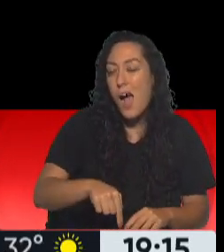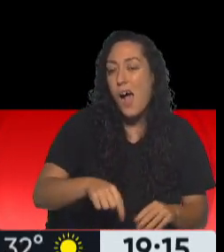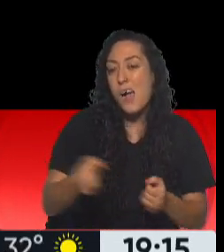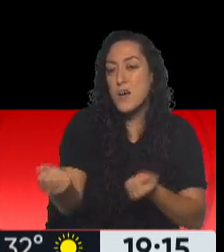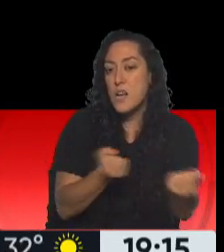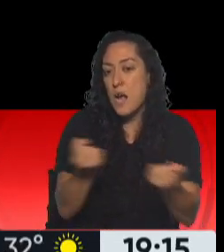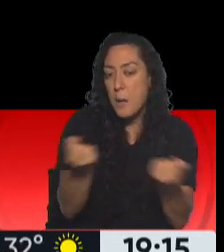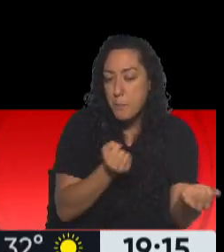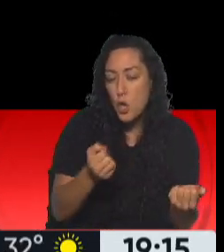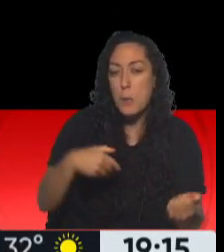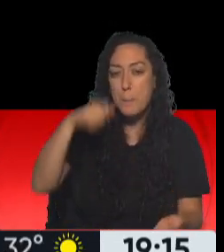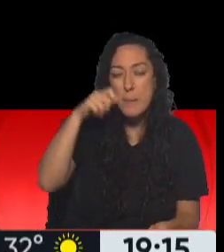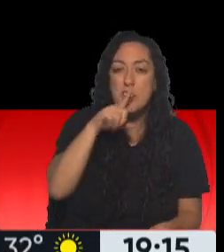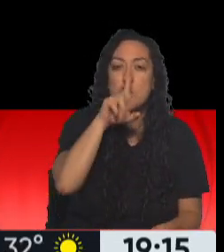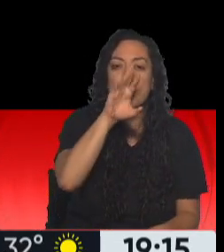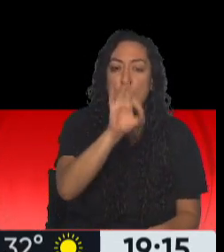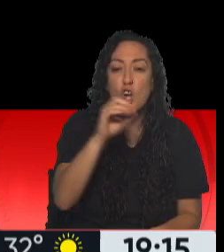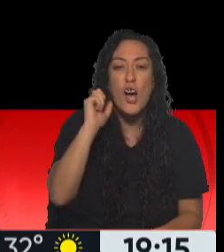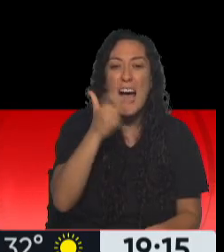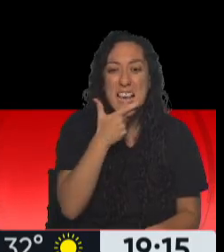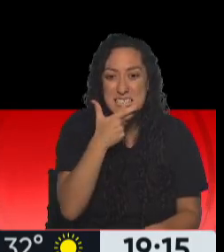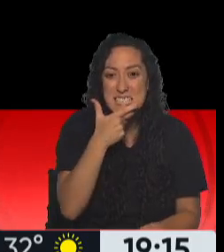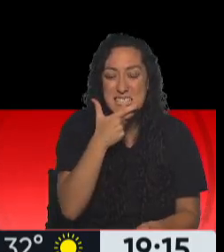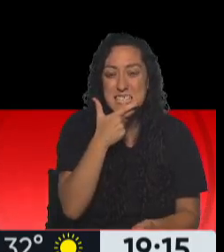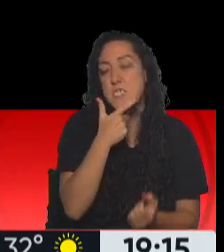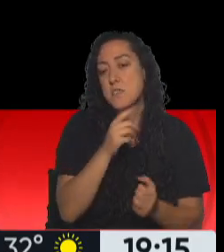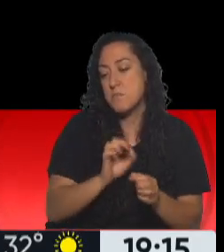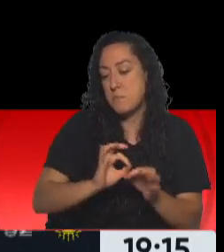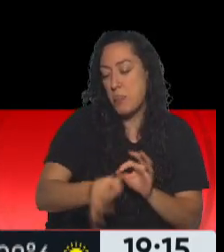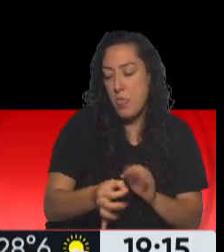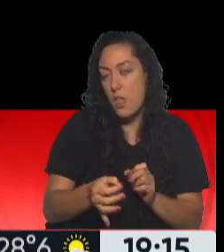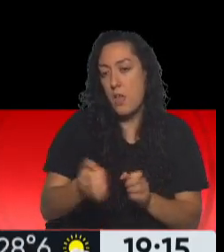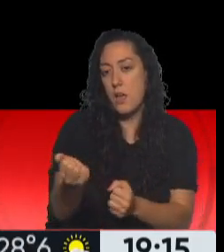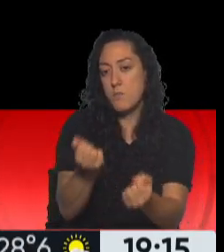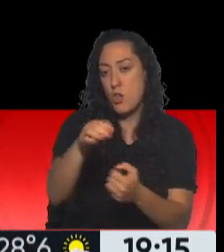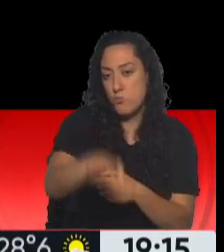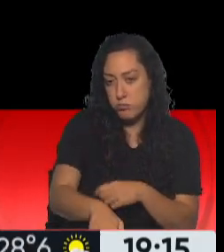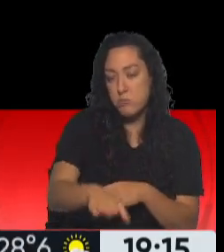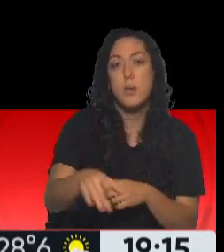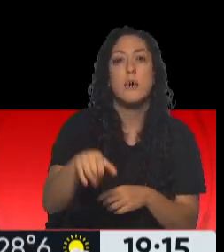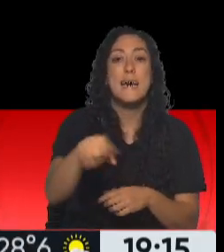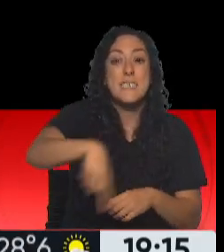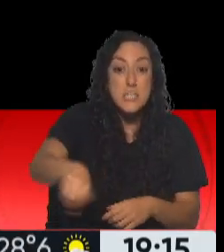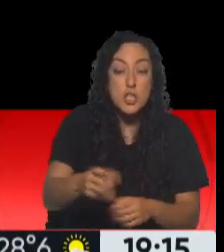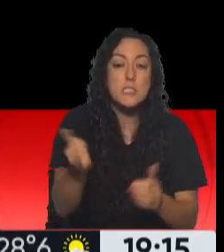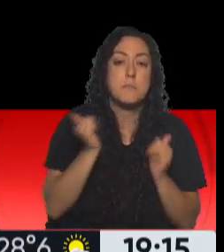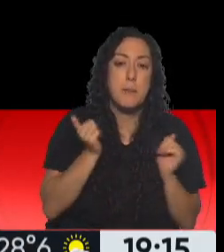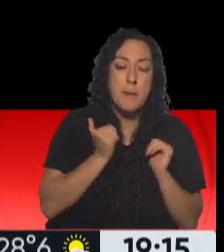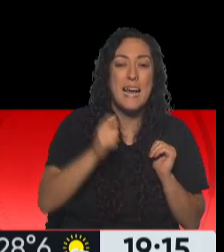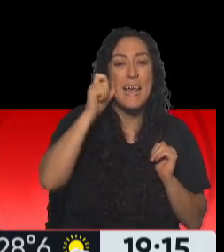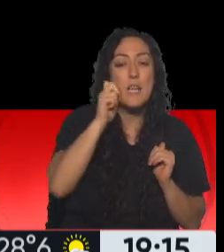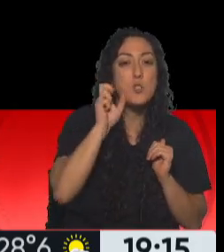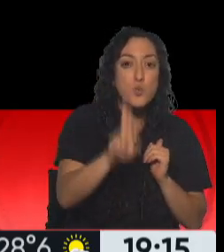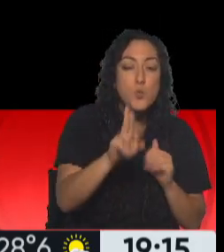camión de Metrogas estacionado a metros del obrador. Me cuentan que que están esperando que Edesur termine de